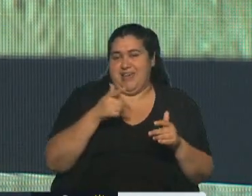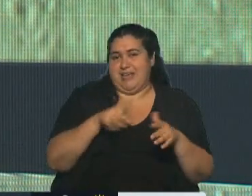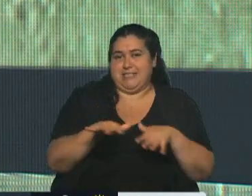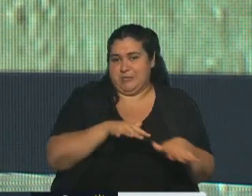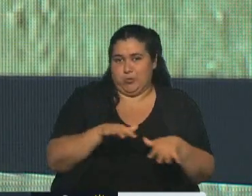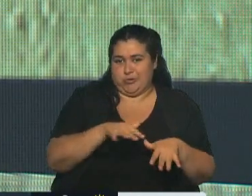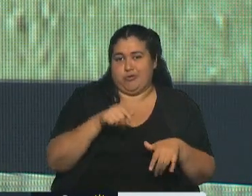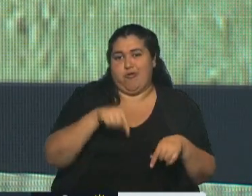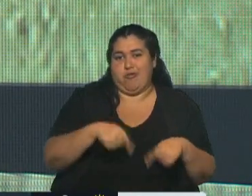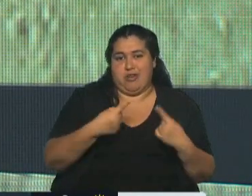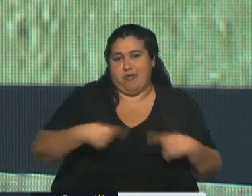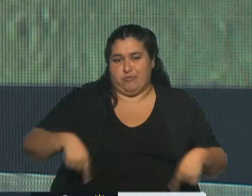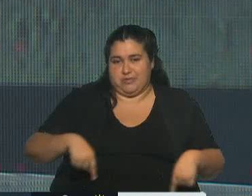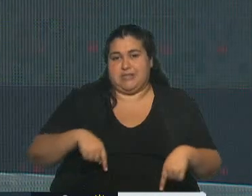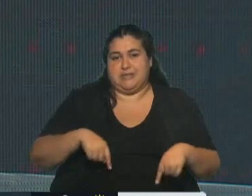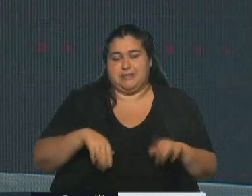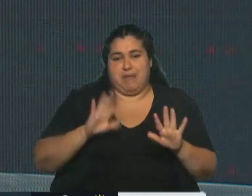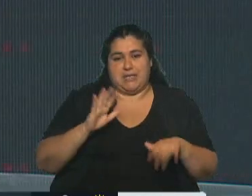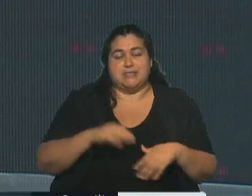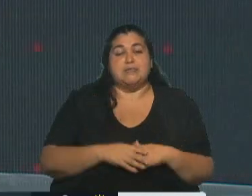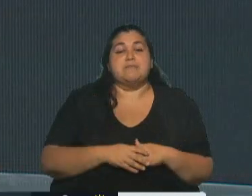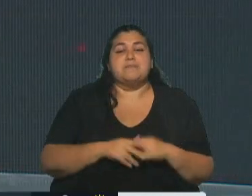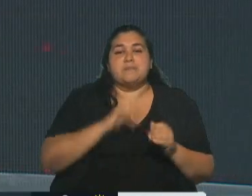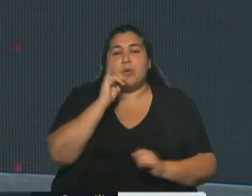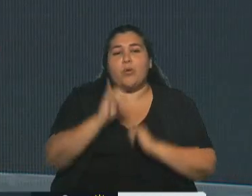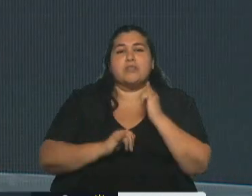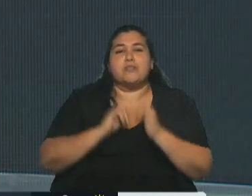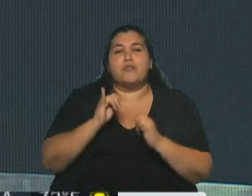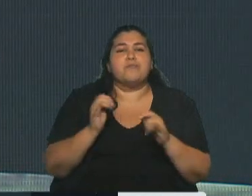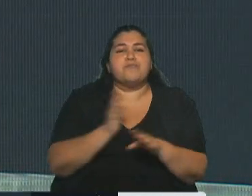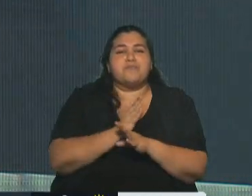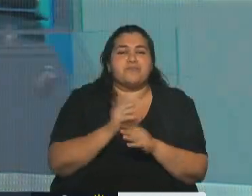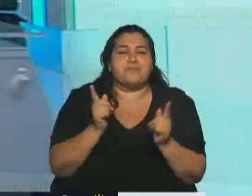situaciones y muy tensas, por cierto. Te cuenta y te da un adelanto Félix Taylor.